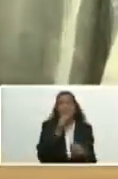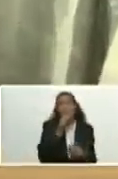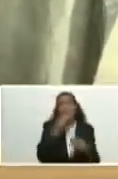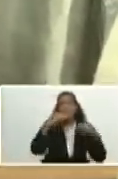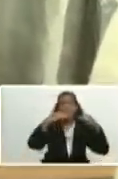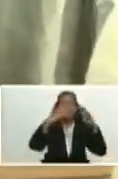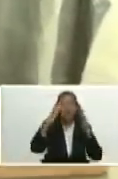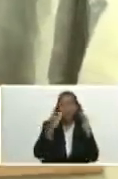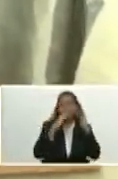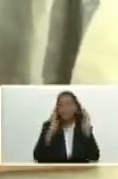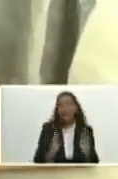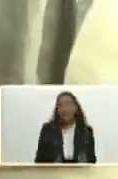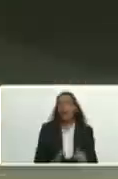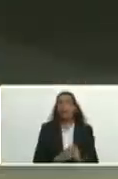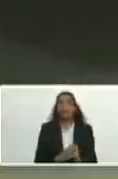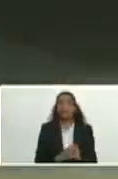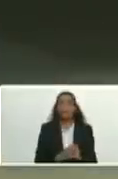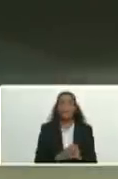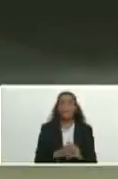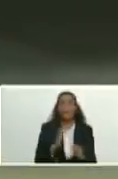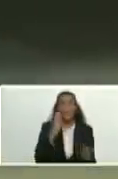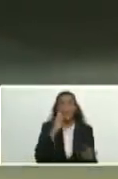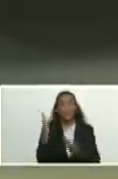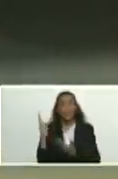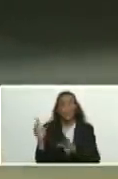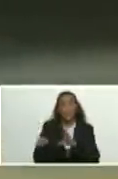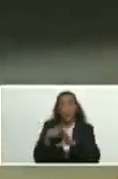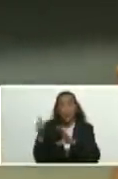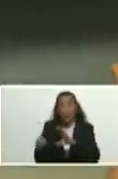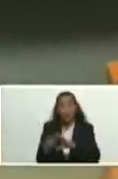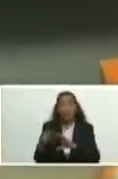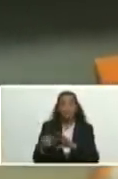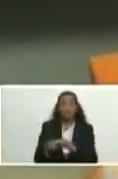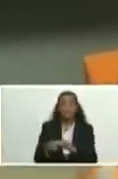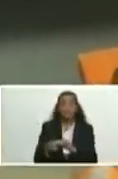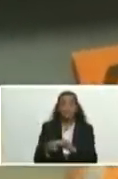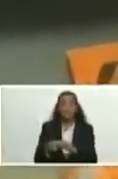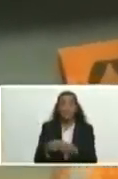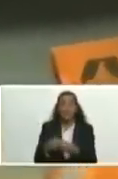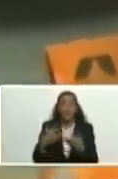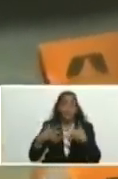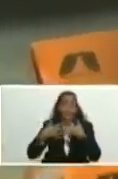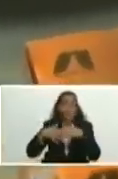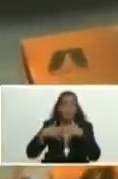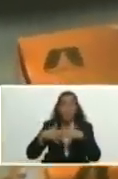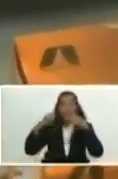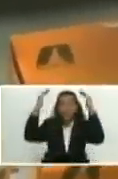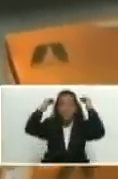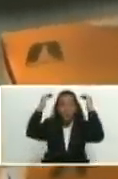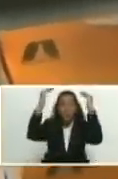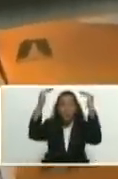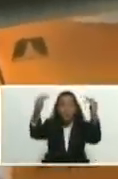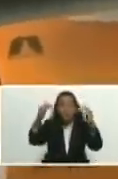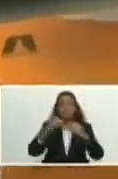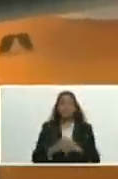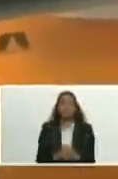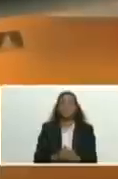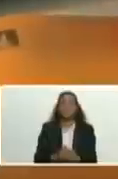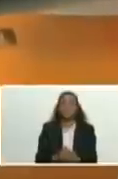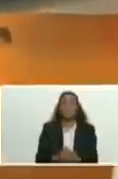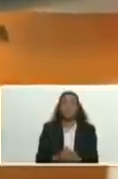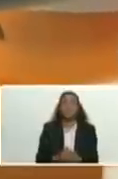aquí, bobinas de aluminio. Tanto foil stock como techo liso natural